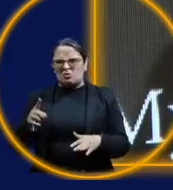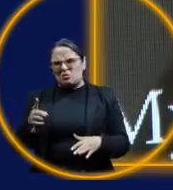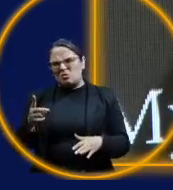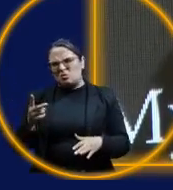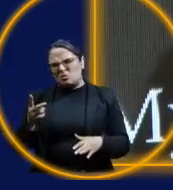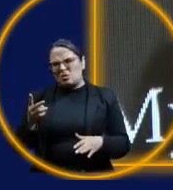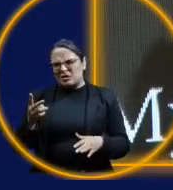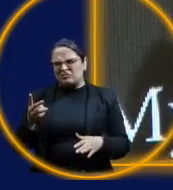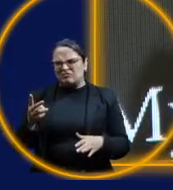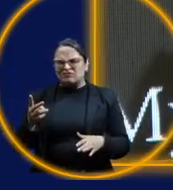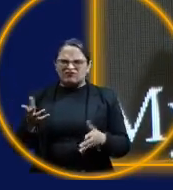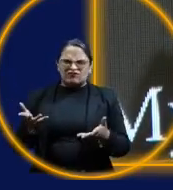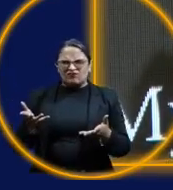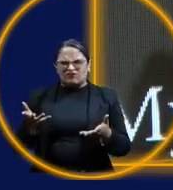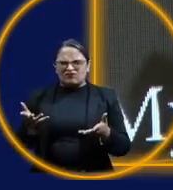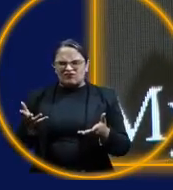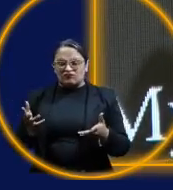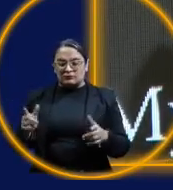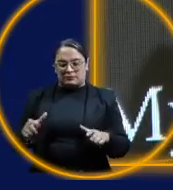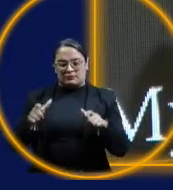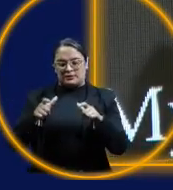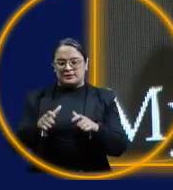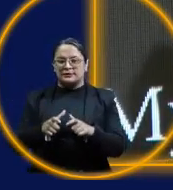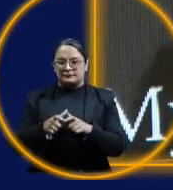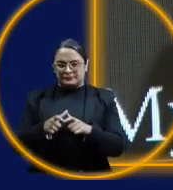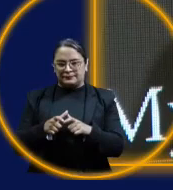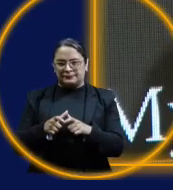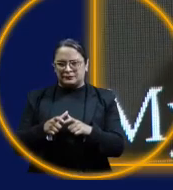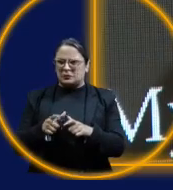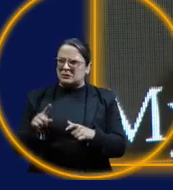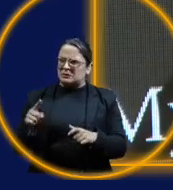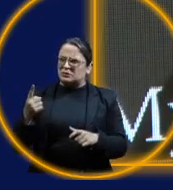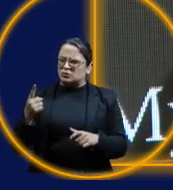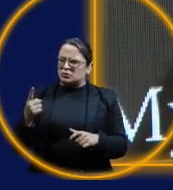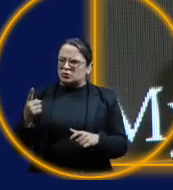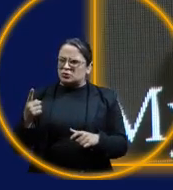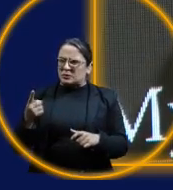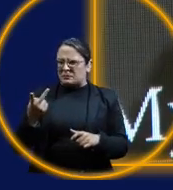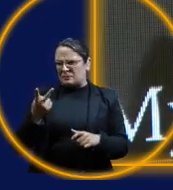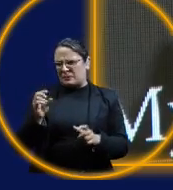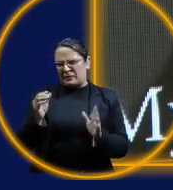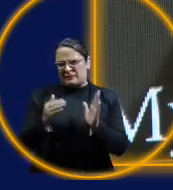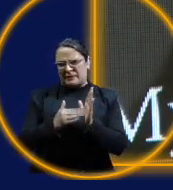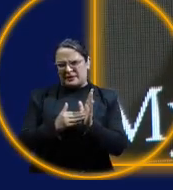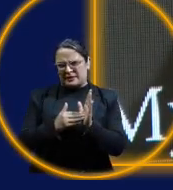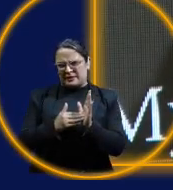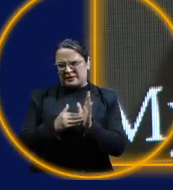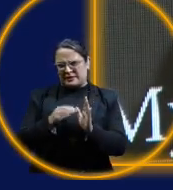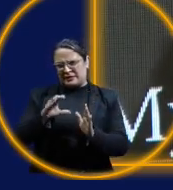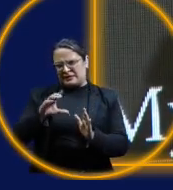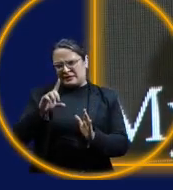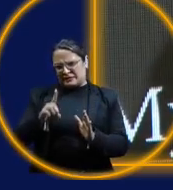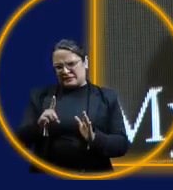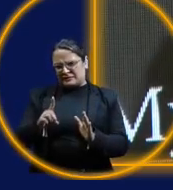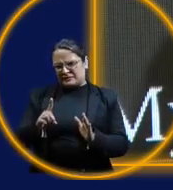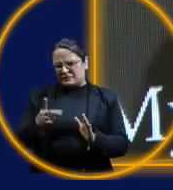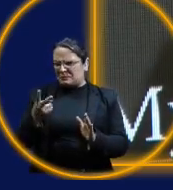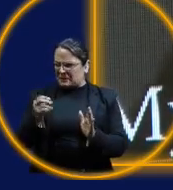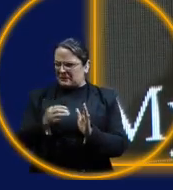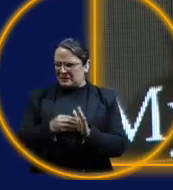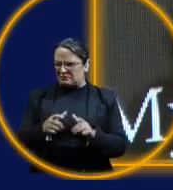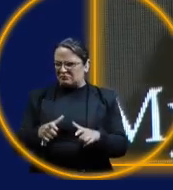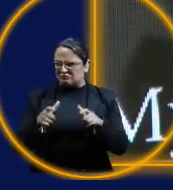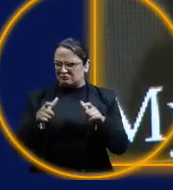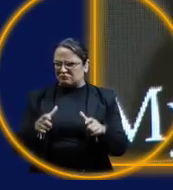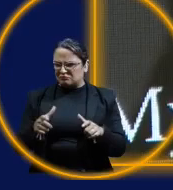disco de vinilo bien de eso yo creo que el primer disco Yo creo que saqué qué 20,000 copias de CD qué para